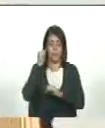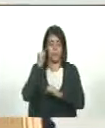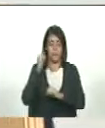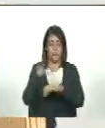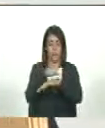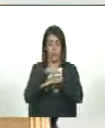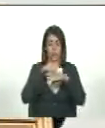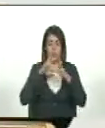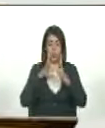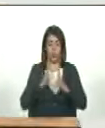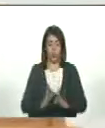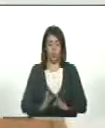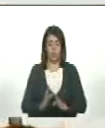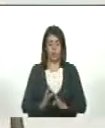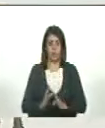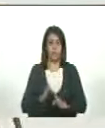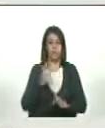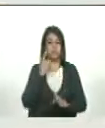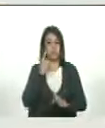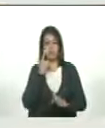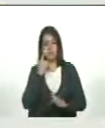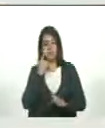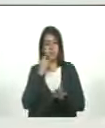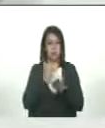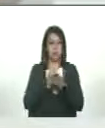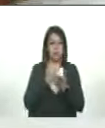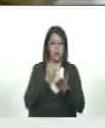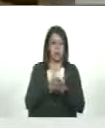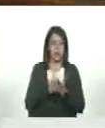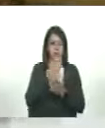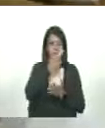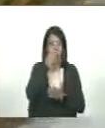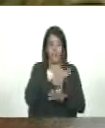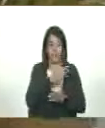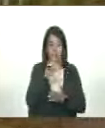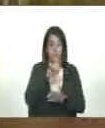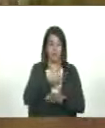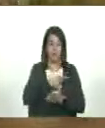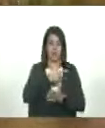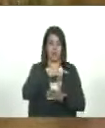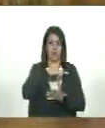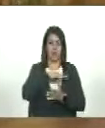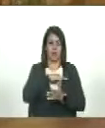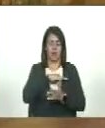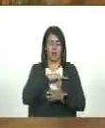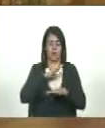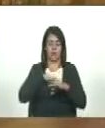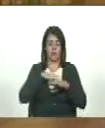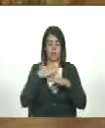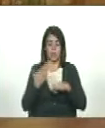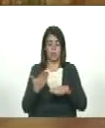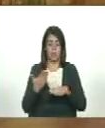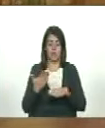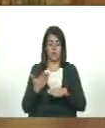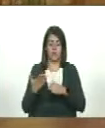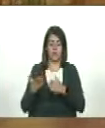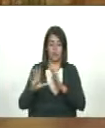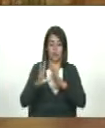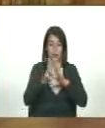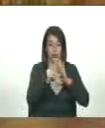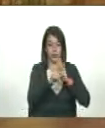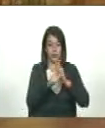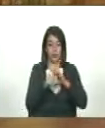un gobierno superficial, artificial, de facto, para robar